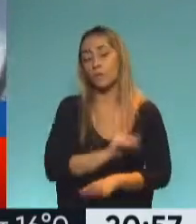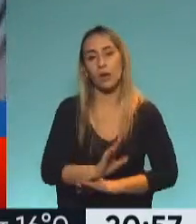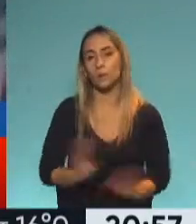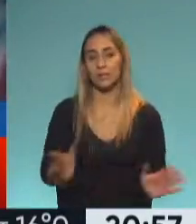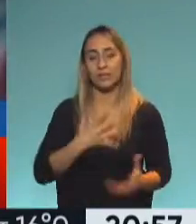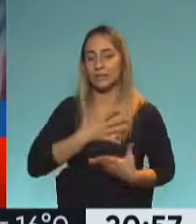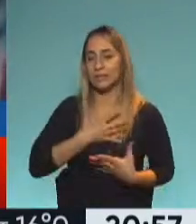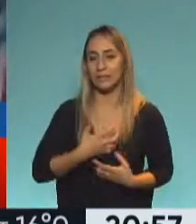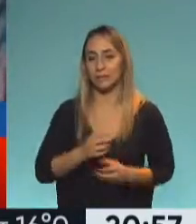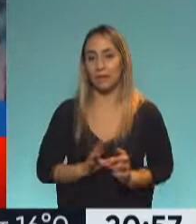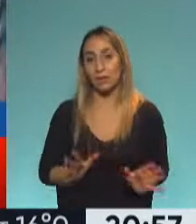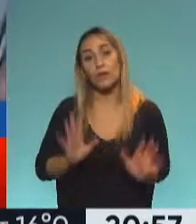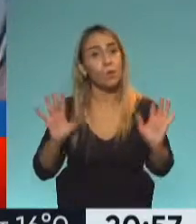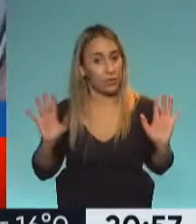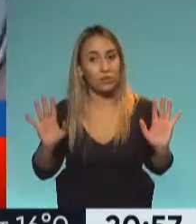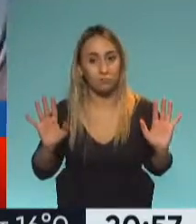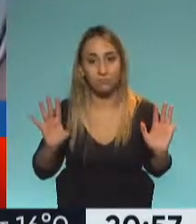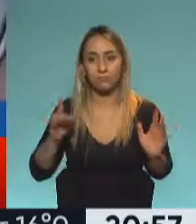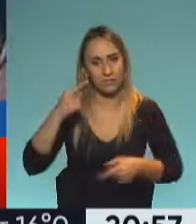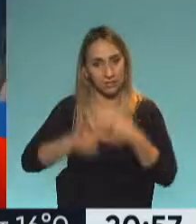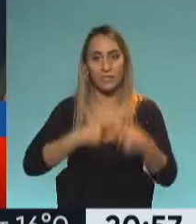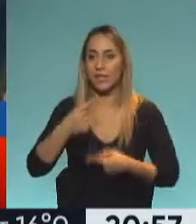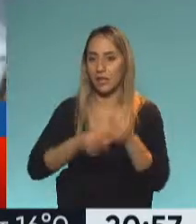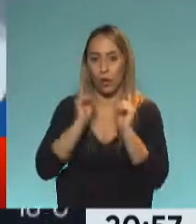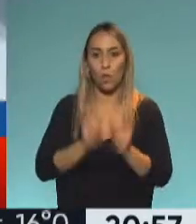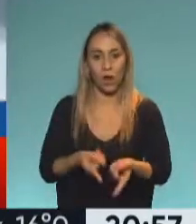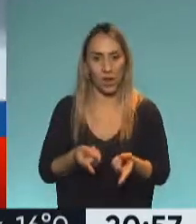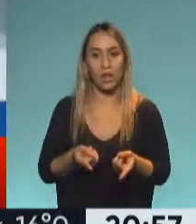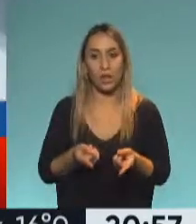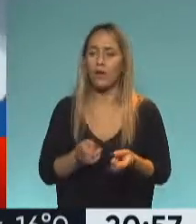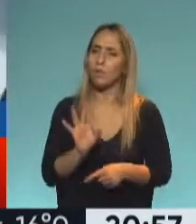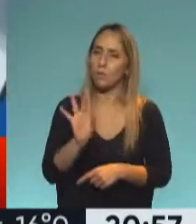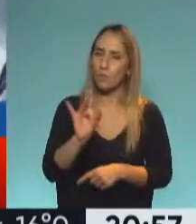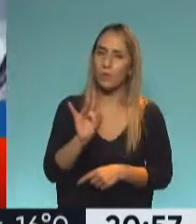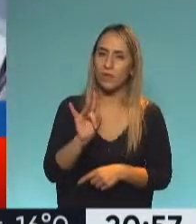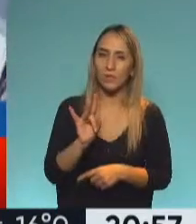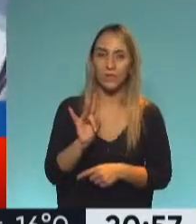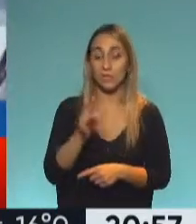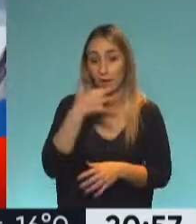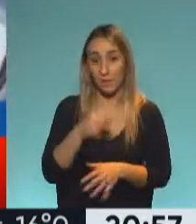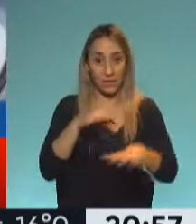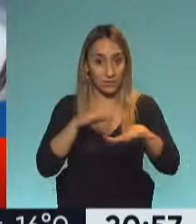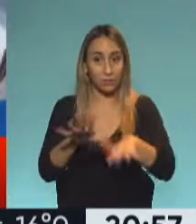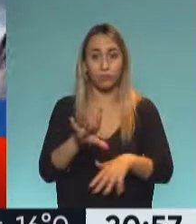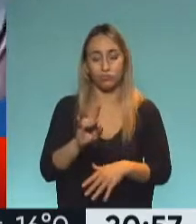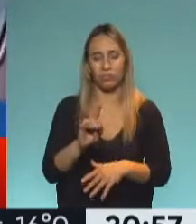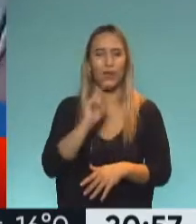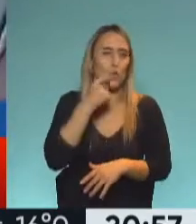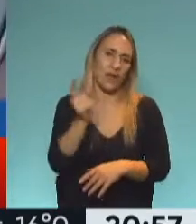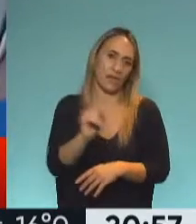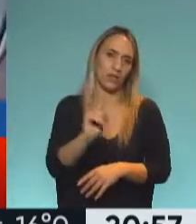hace muy mal, pero bueno, se sigue. Porque es muy difícil, está muy difícil la verdad y no es lindo.